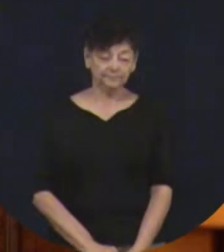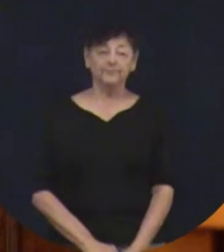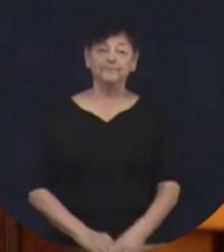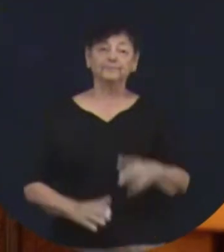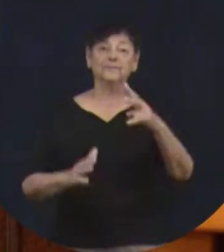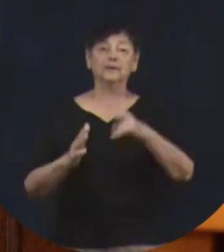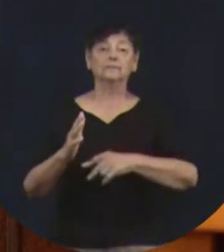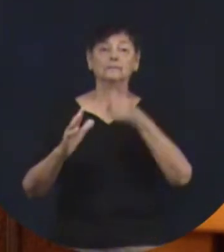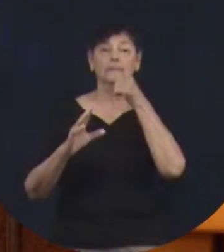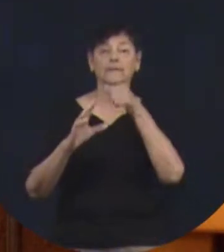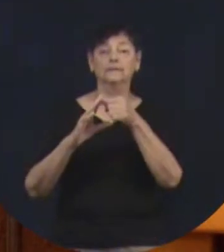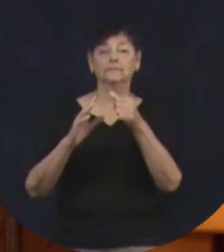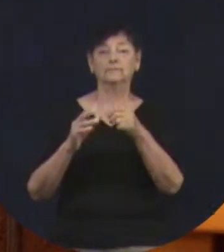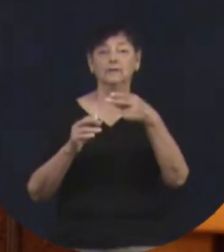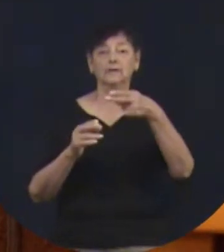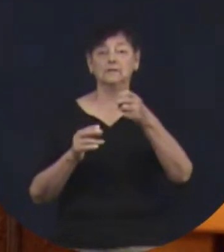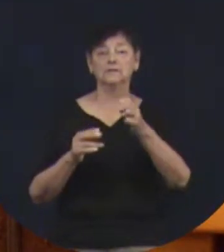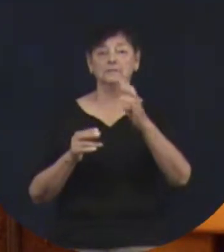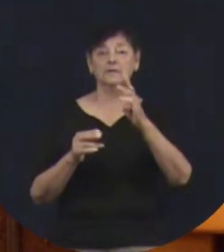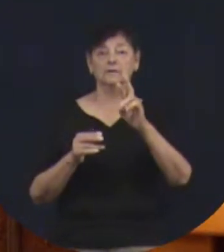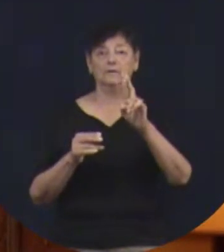Señor. Lectura de la Carta de los Hebreos.